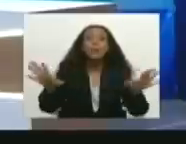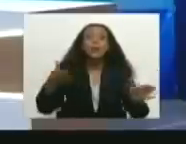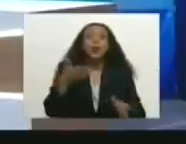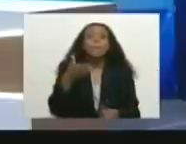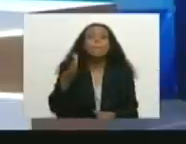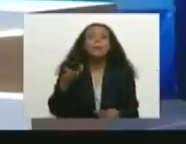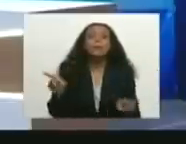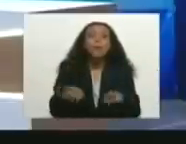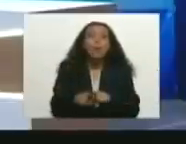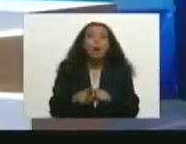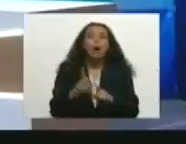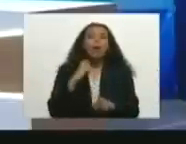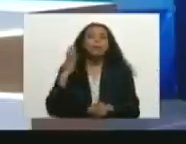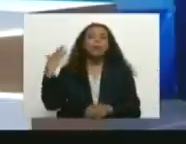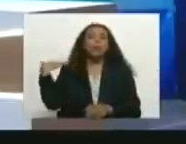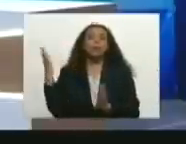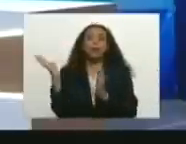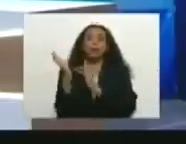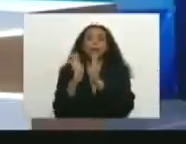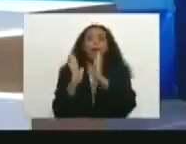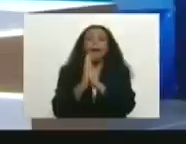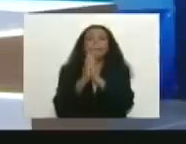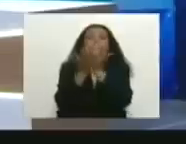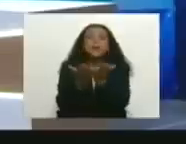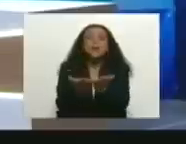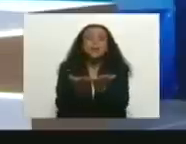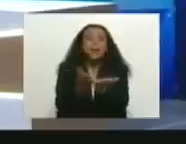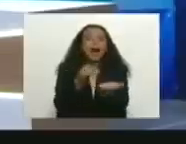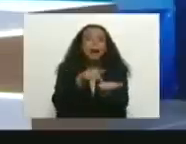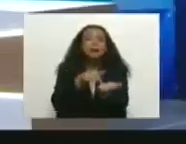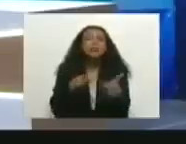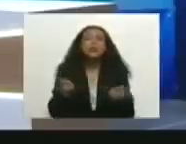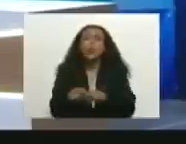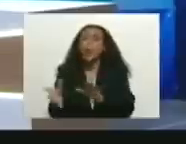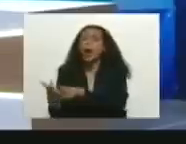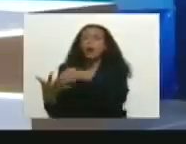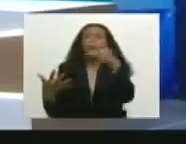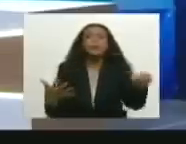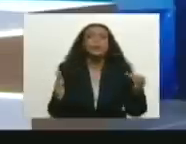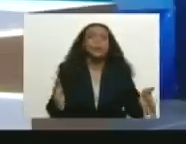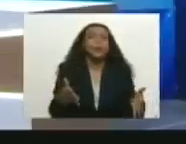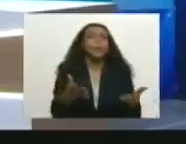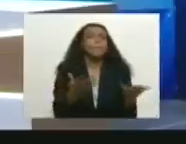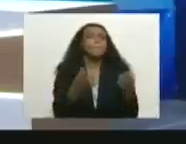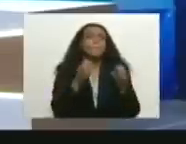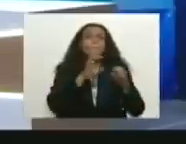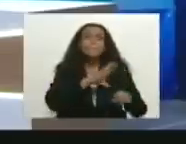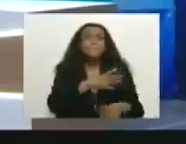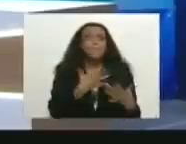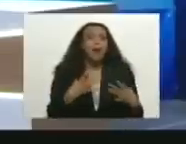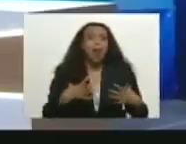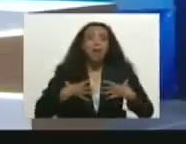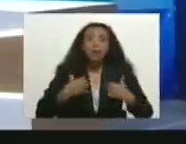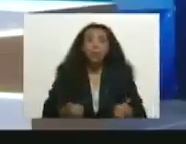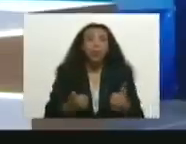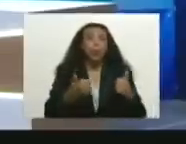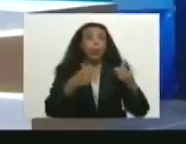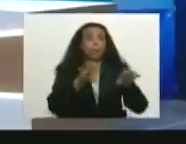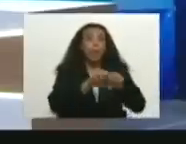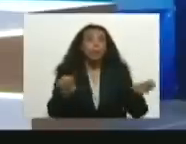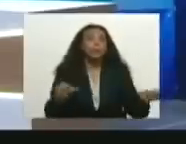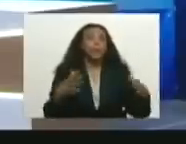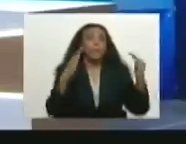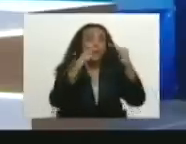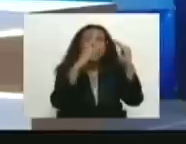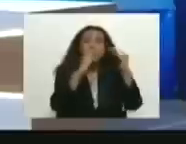¿verdad? Multiplicar los recursos para la educación, para la salud, para construir vivienda, para la